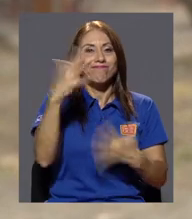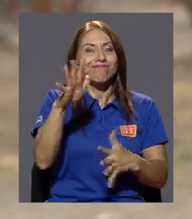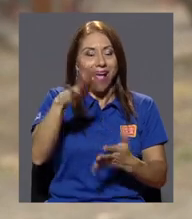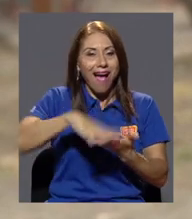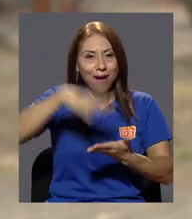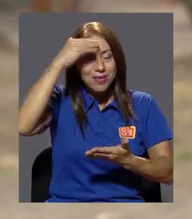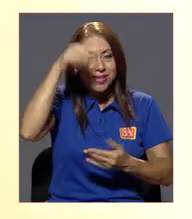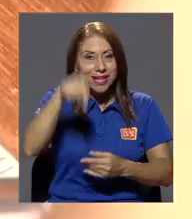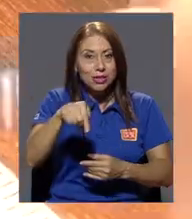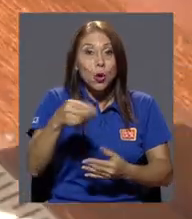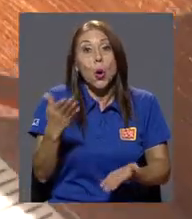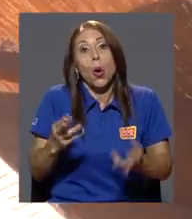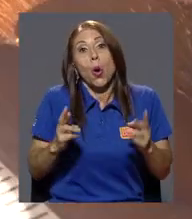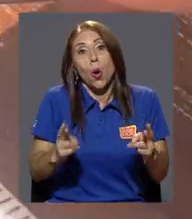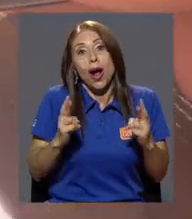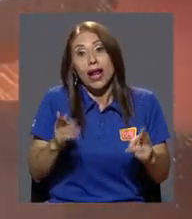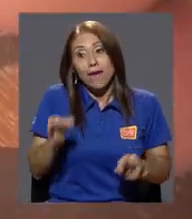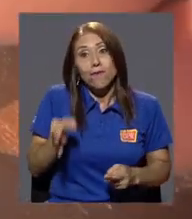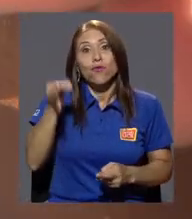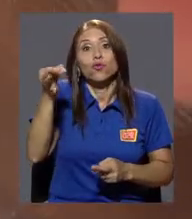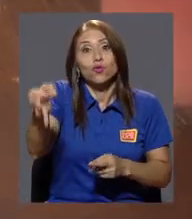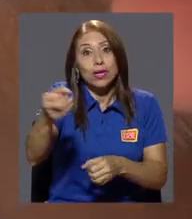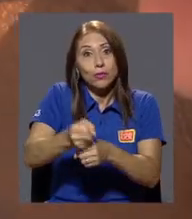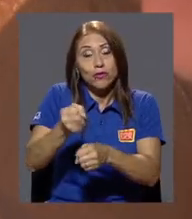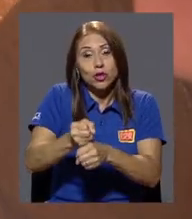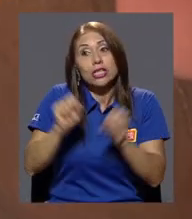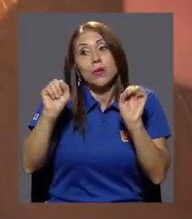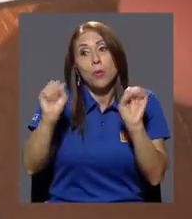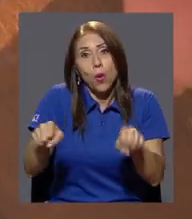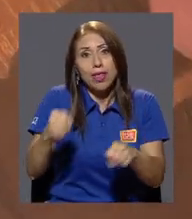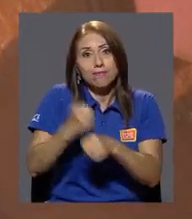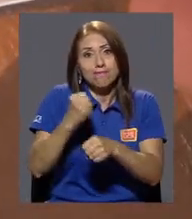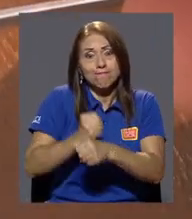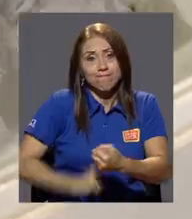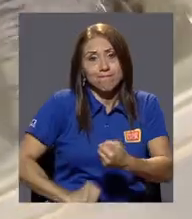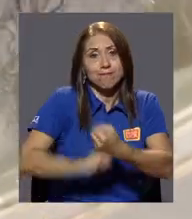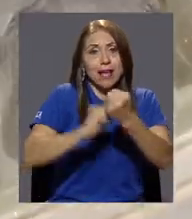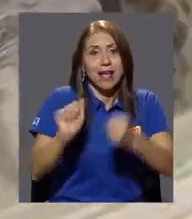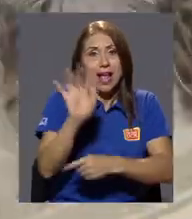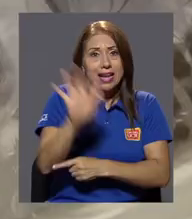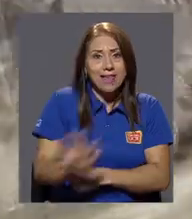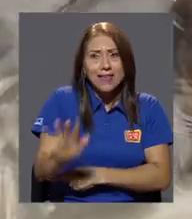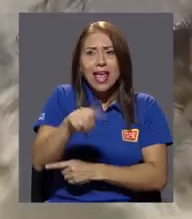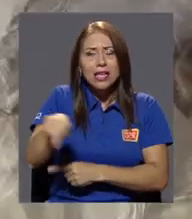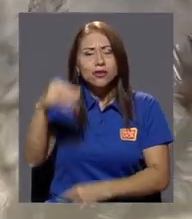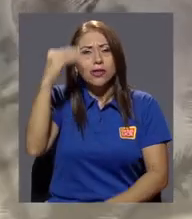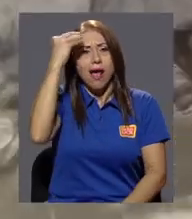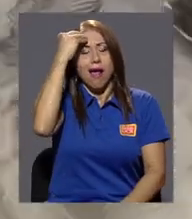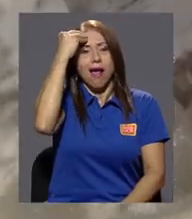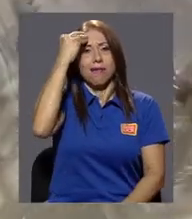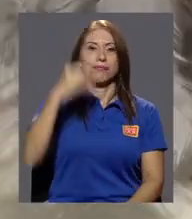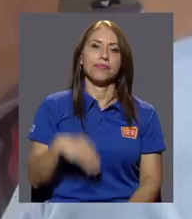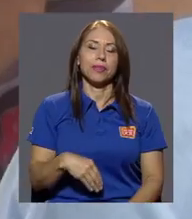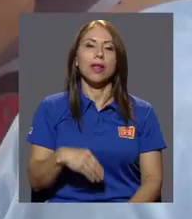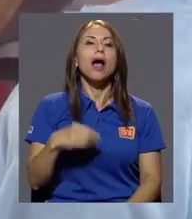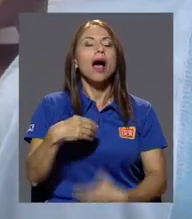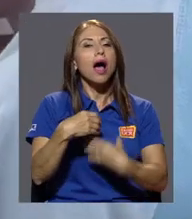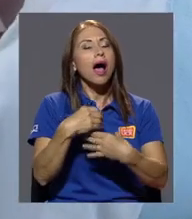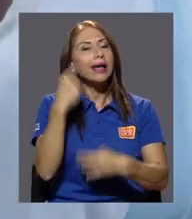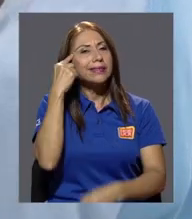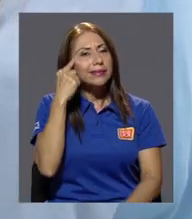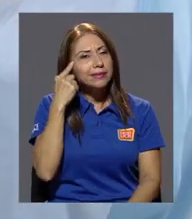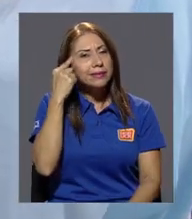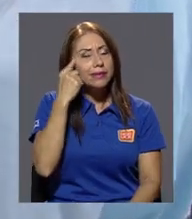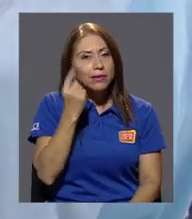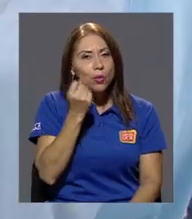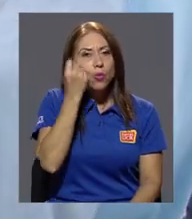para sus futuras profesiones, si pueden aportar al Caribe, que se les deje plantadita esa espinita. Hacer conciencia